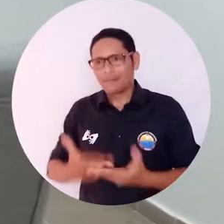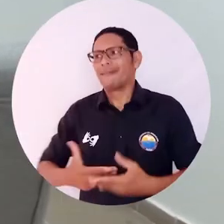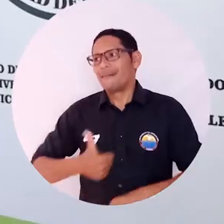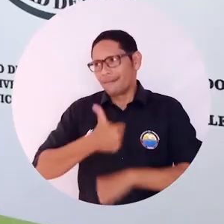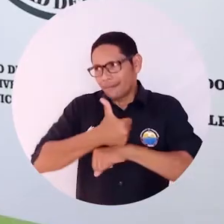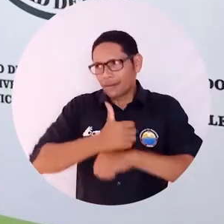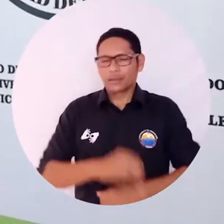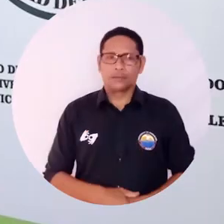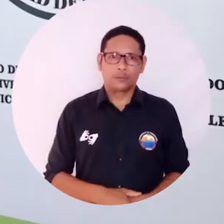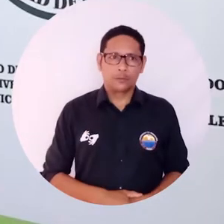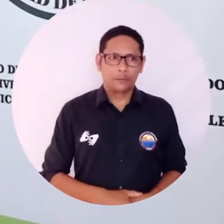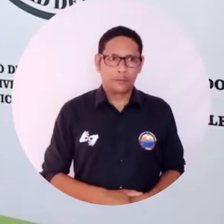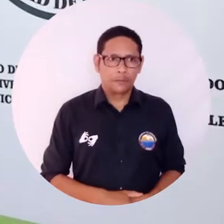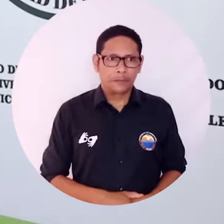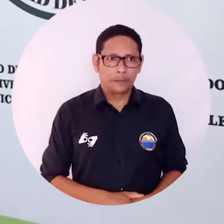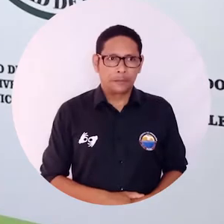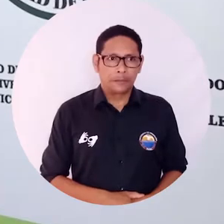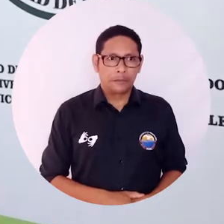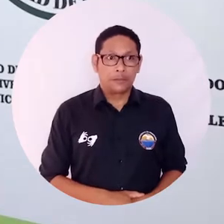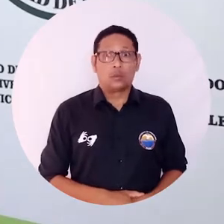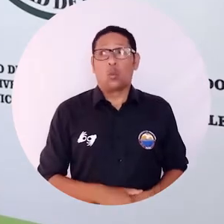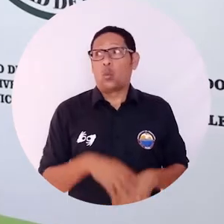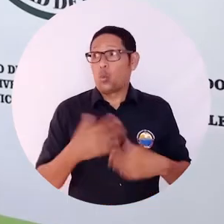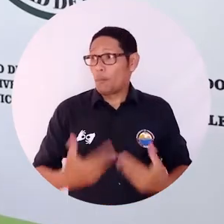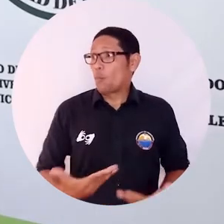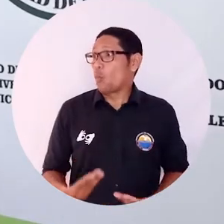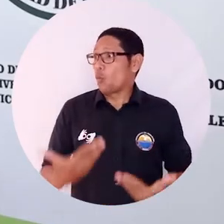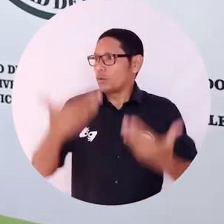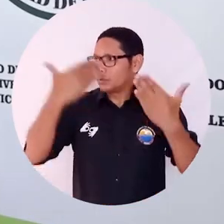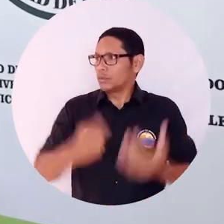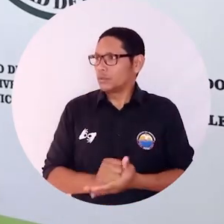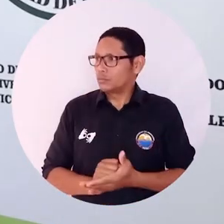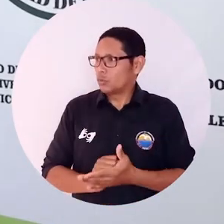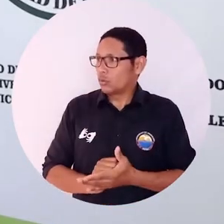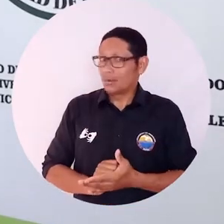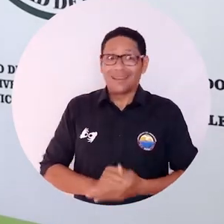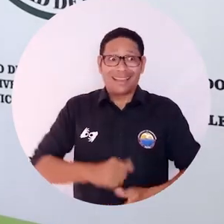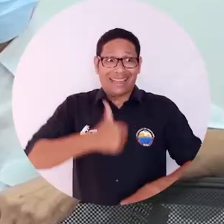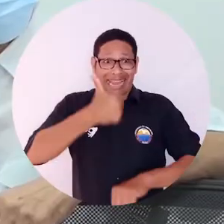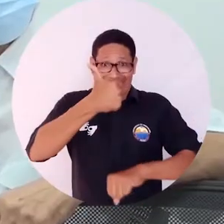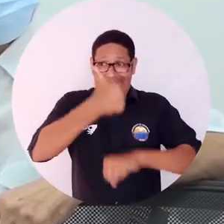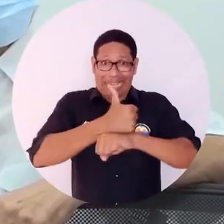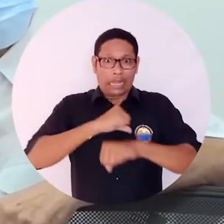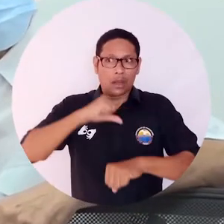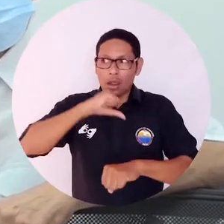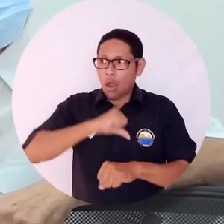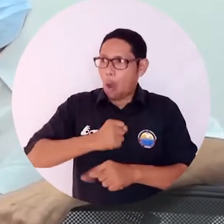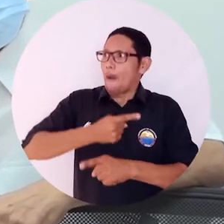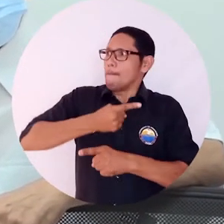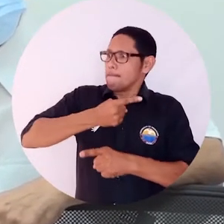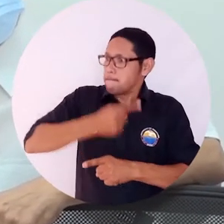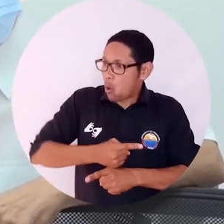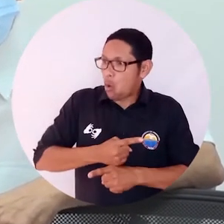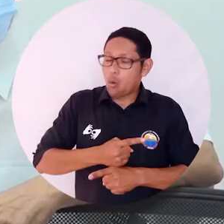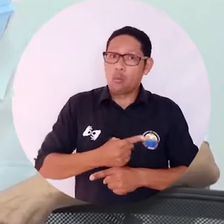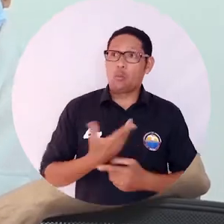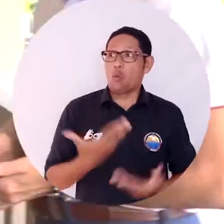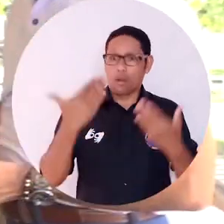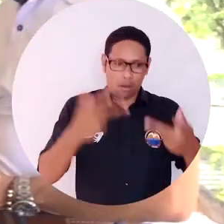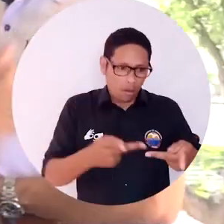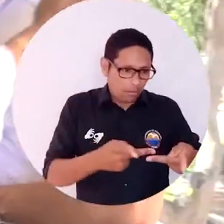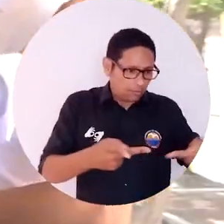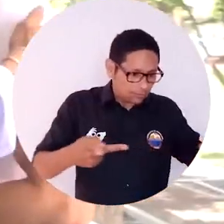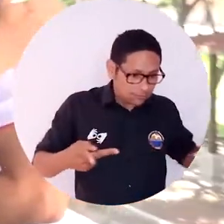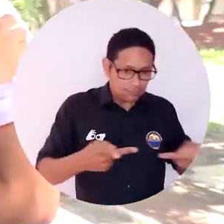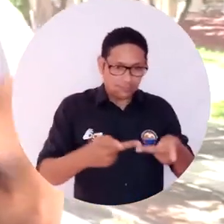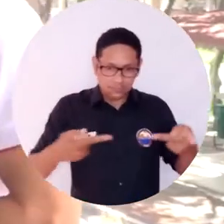alegría el cumplimiento que nos ha dado el rector de este espacio, un espacio que al cual lo habíamos